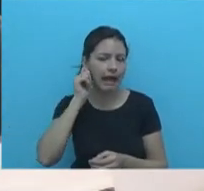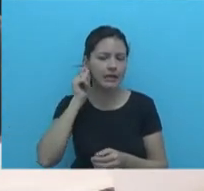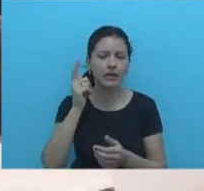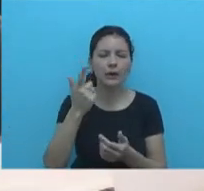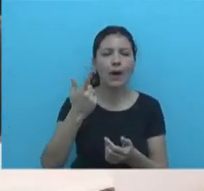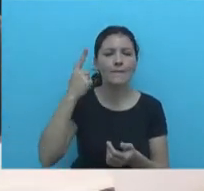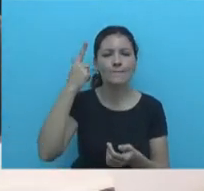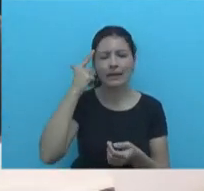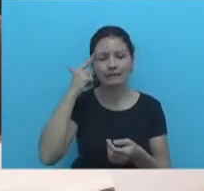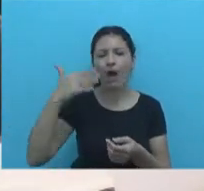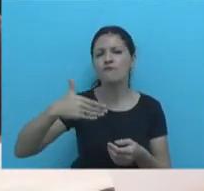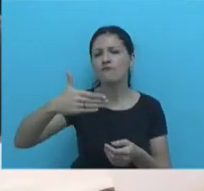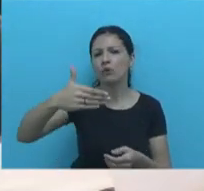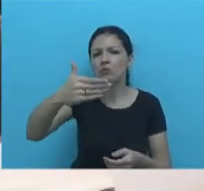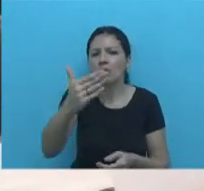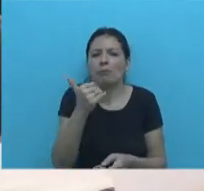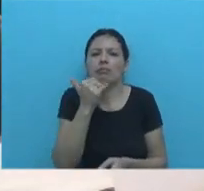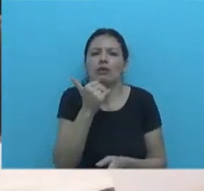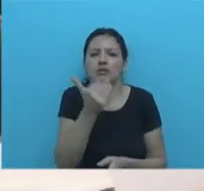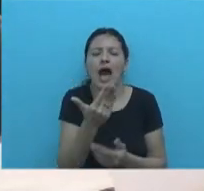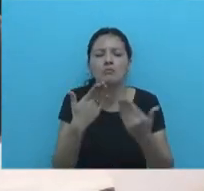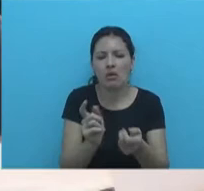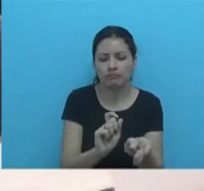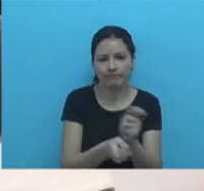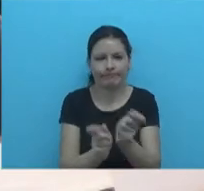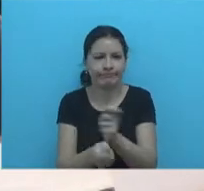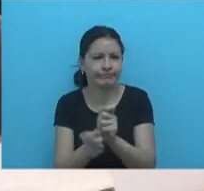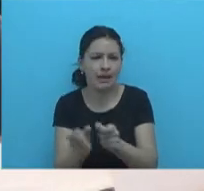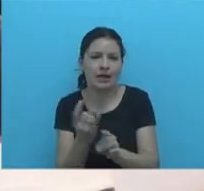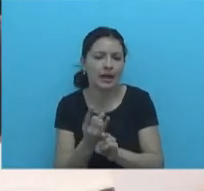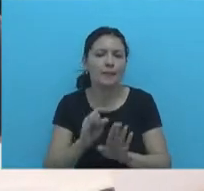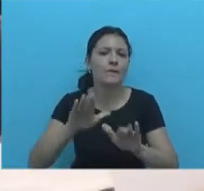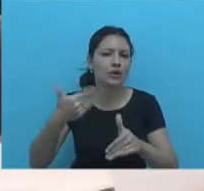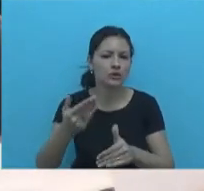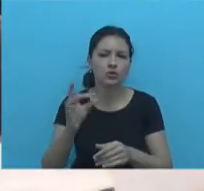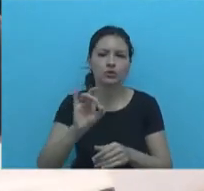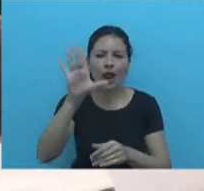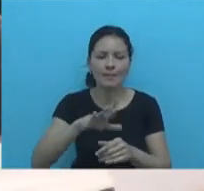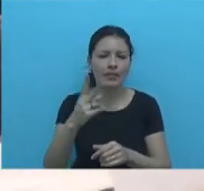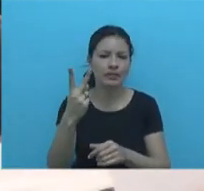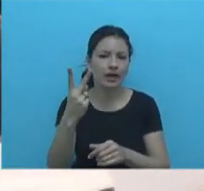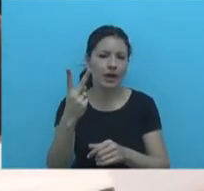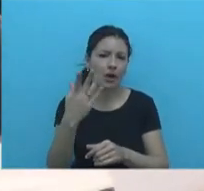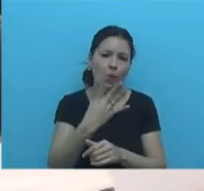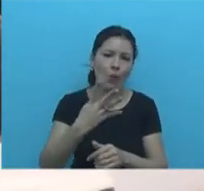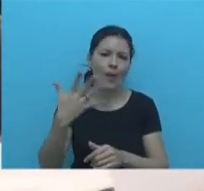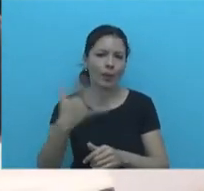futuro. Es por eso que nosotros planteamos que serían los últimos 2 años de secundaria.